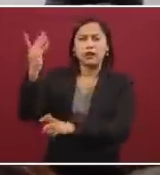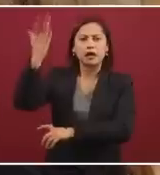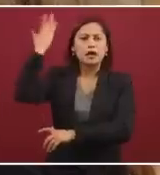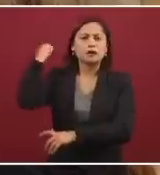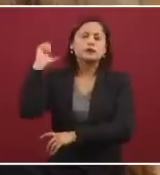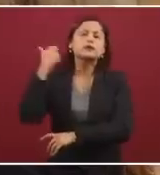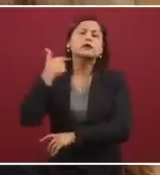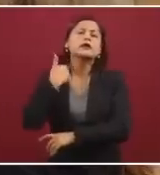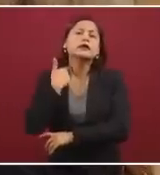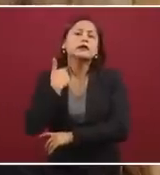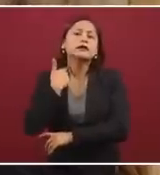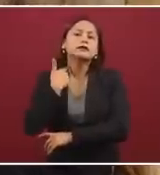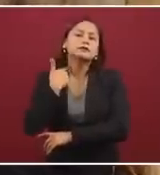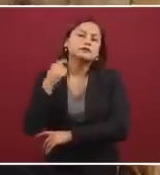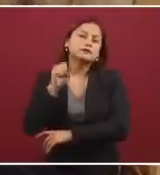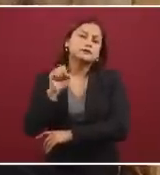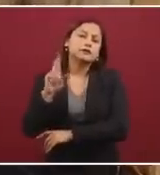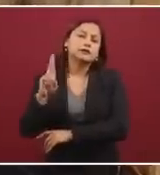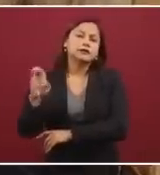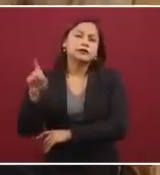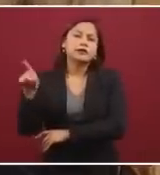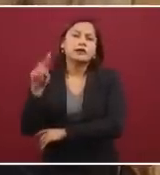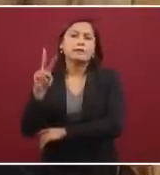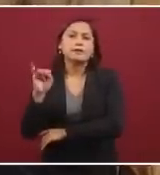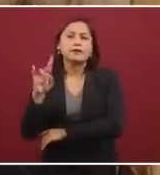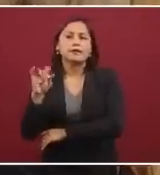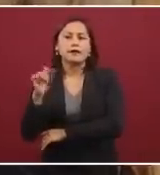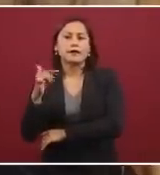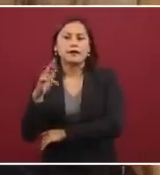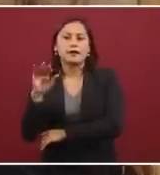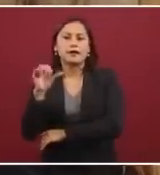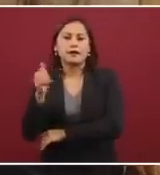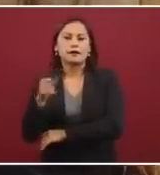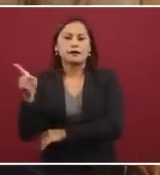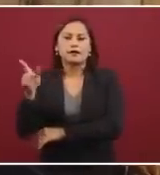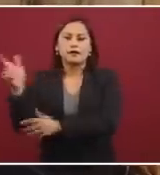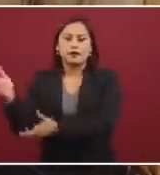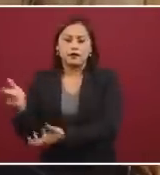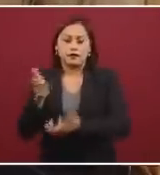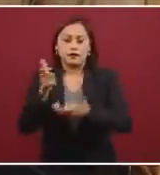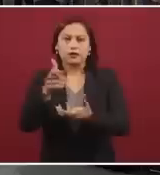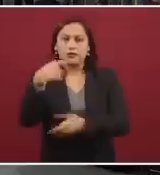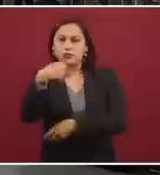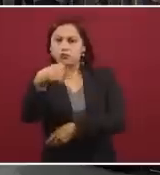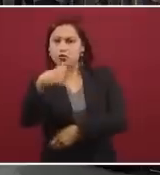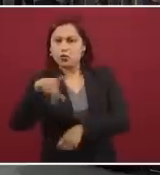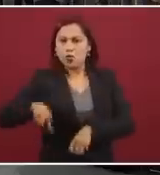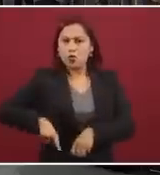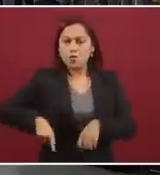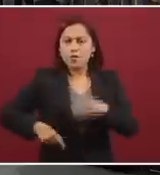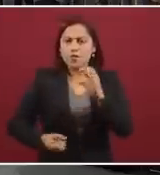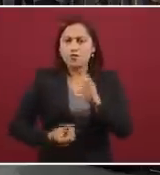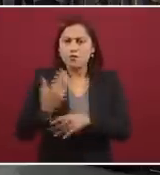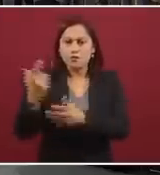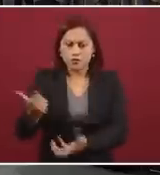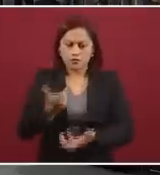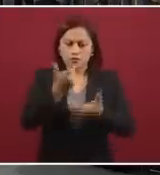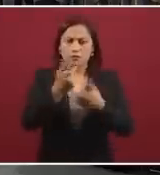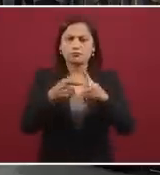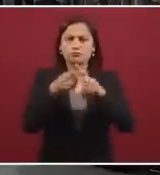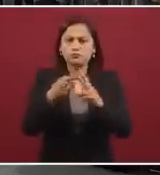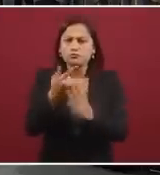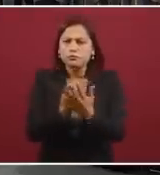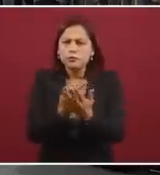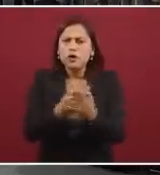cuál es el reporte que recibió el nuevo canciller de su gobierno dónde está ese dinero porque la gente obviamente